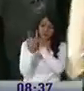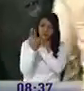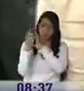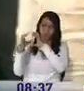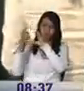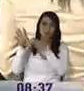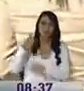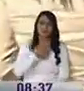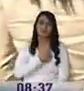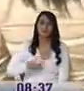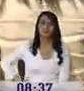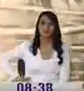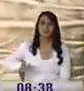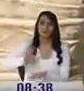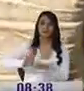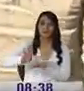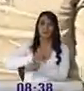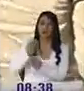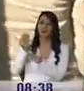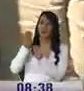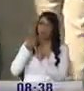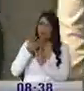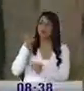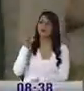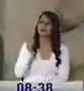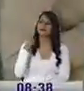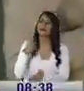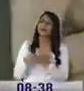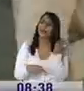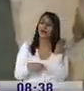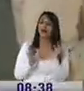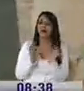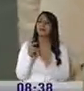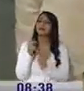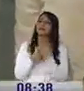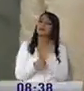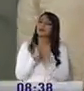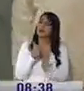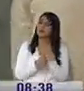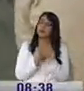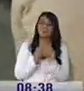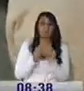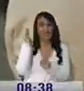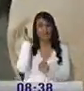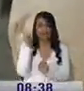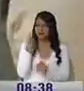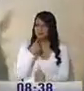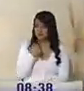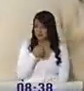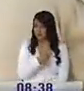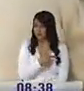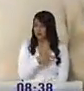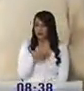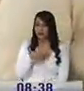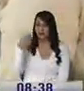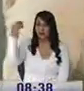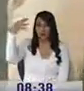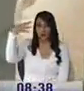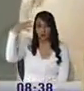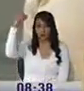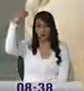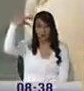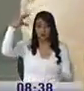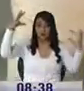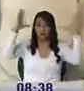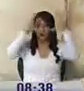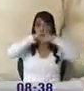nos cuente un poquito de primera mano Cuáles son las necesidades y los inconvenientes el que más me preocupa a mí el que usted me mencionaba aquí la luminaria la apagan en la